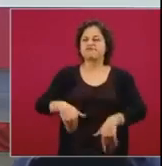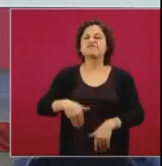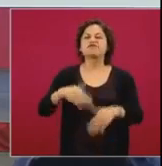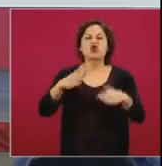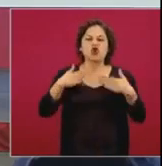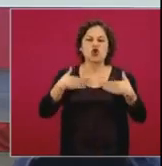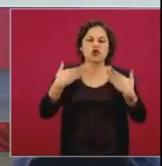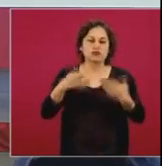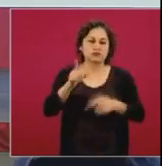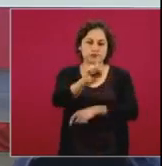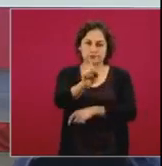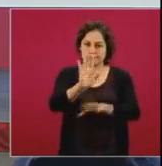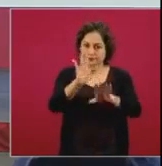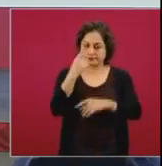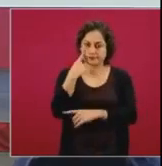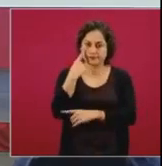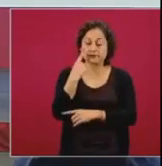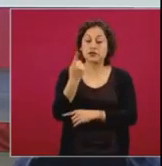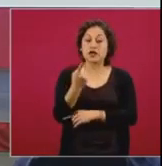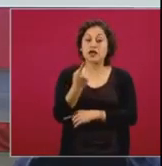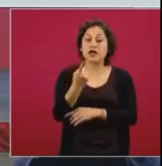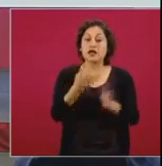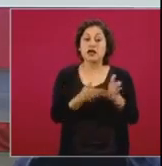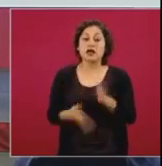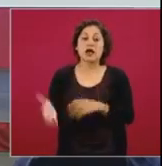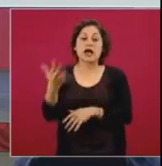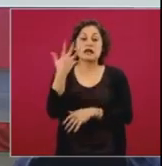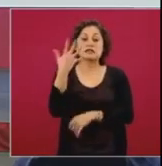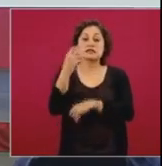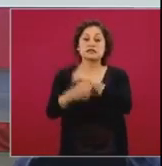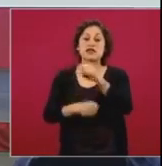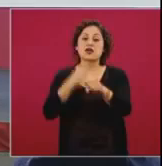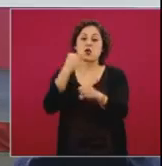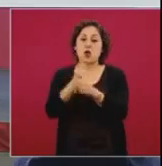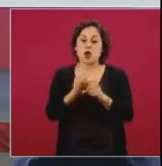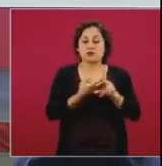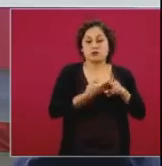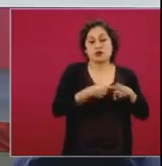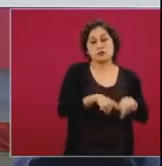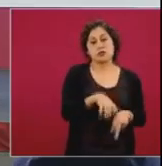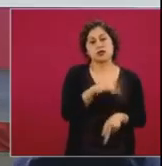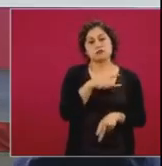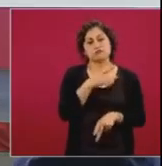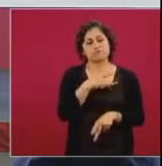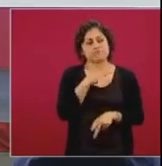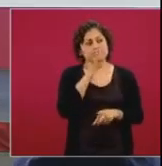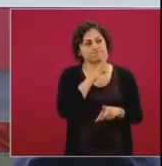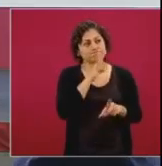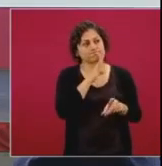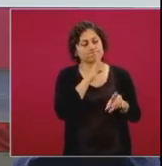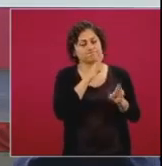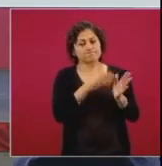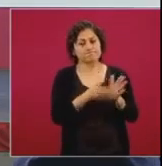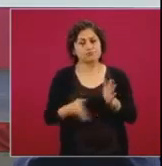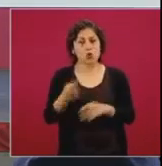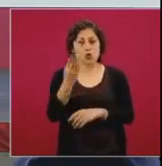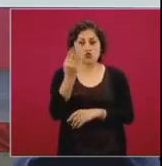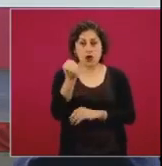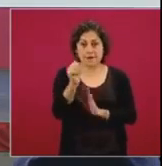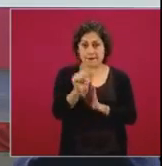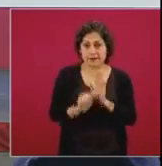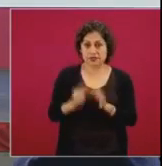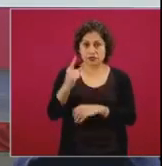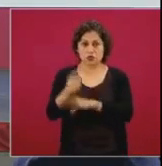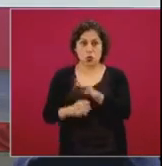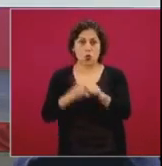se ha demostrado que puede ser, en promedio, son 5 años. Pueden empezar los síntomas y signos a partir de los 9 meses, 1 año. El promedio,